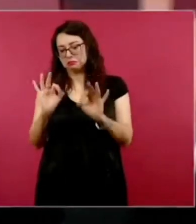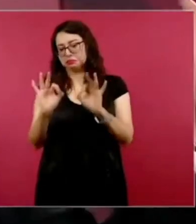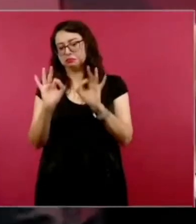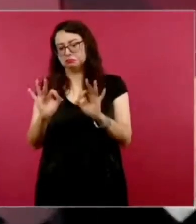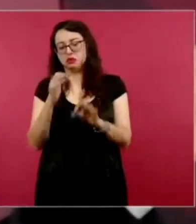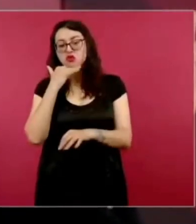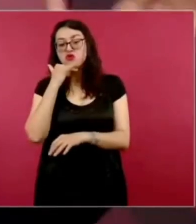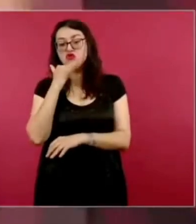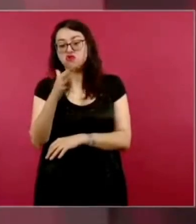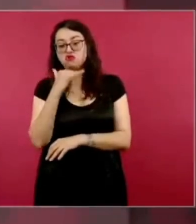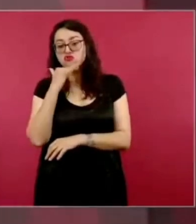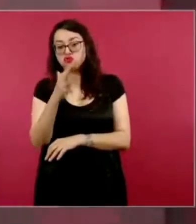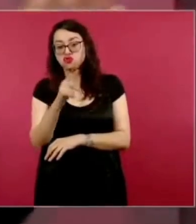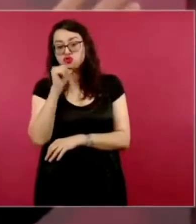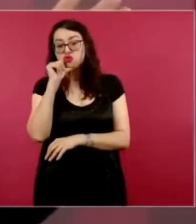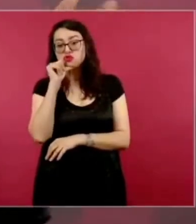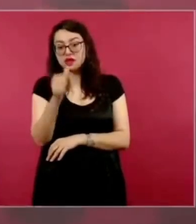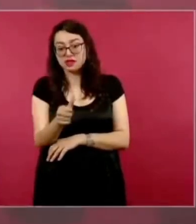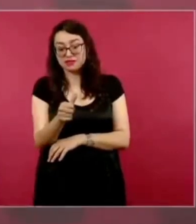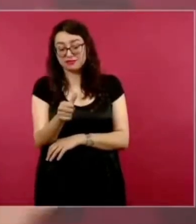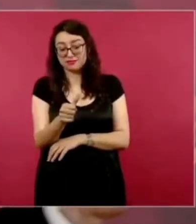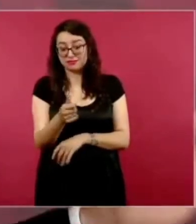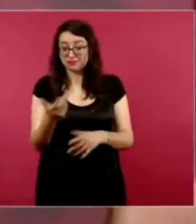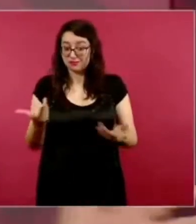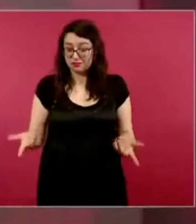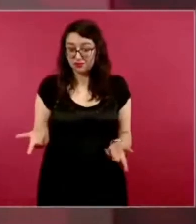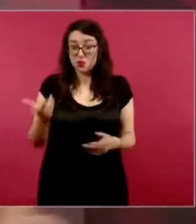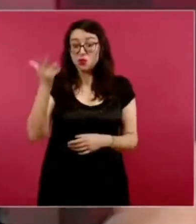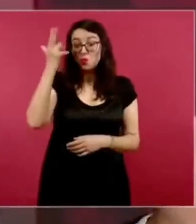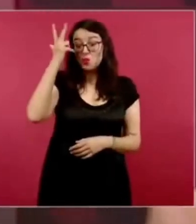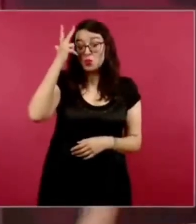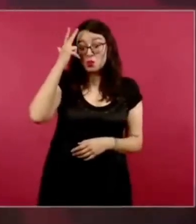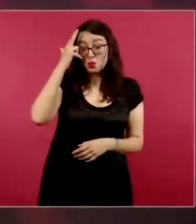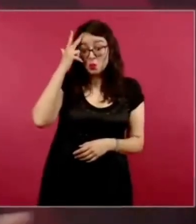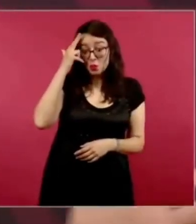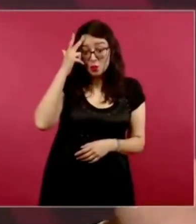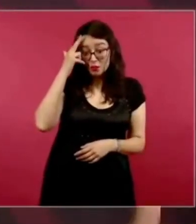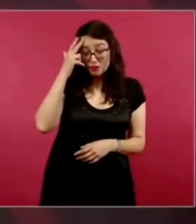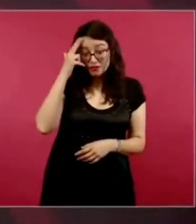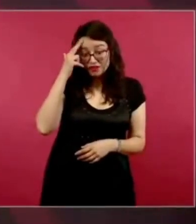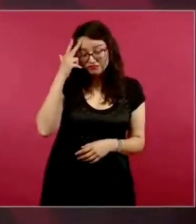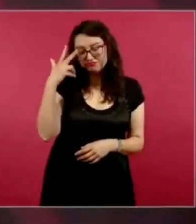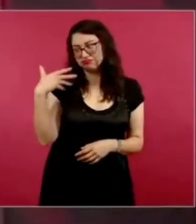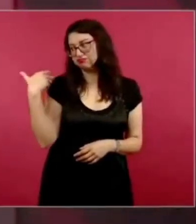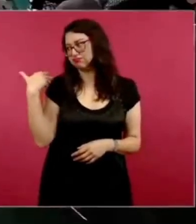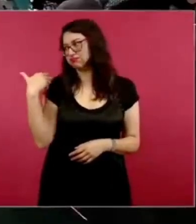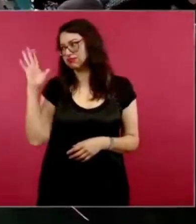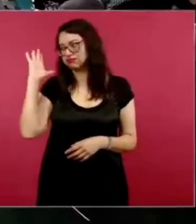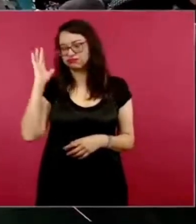Porque el porfiriato, muy contrario de lo que piensan los conservadores,